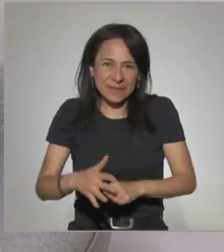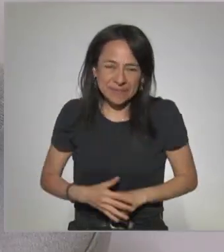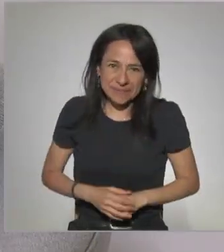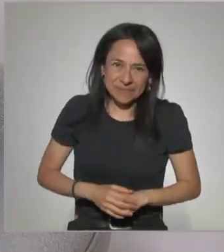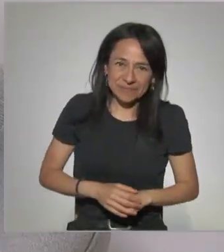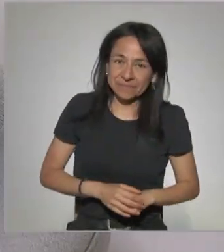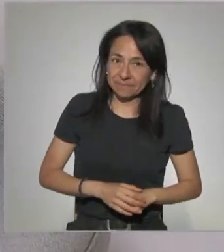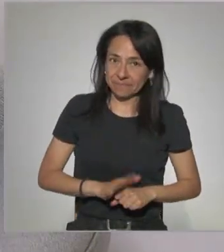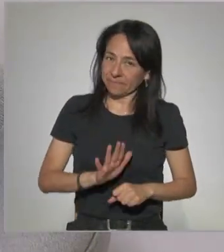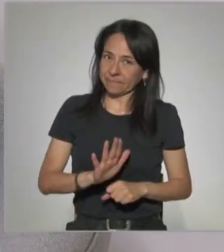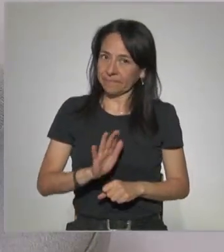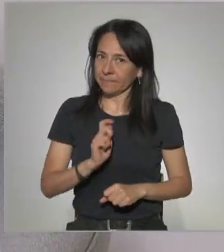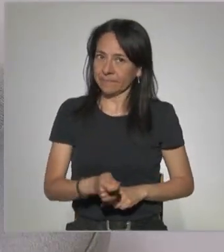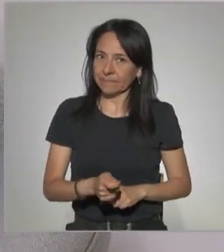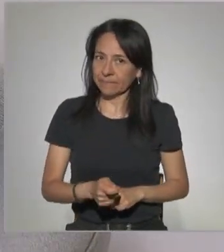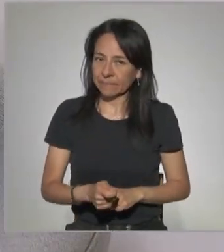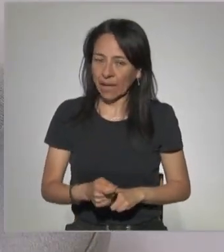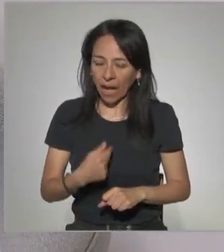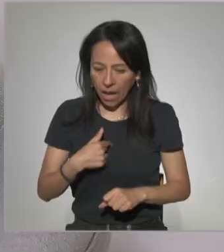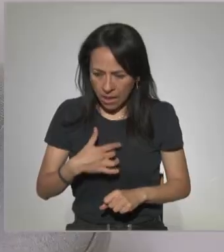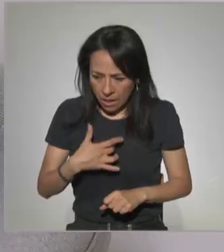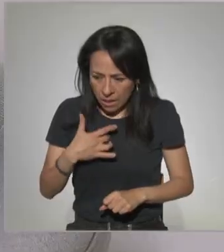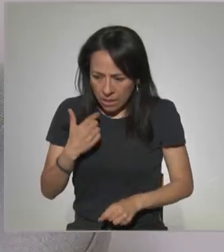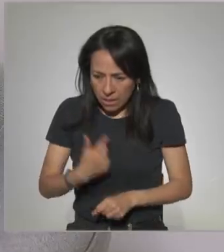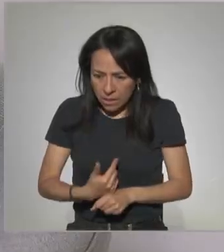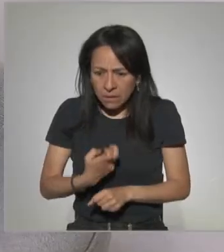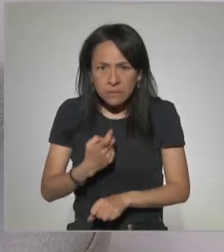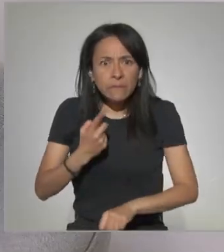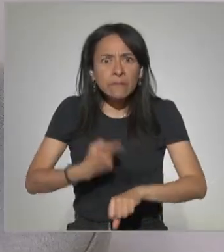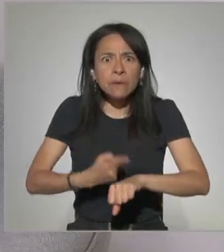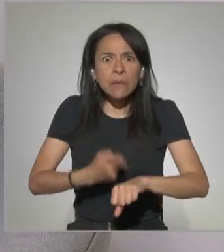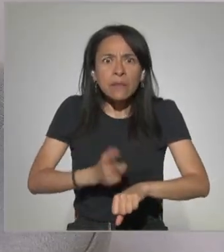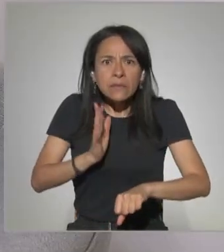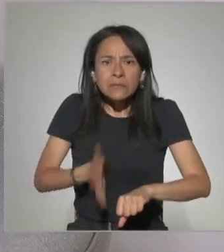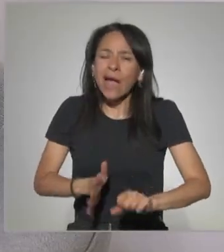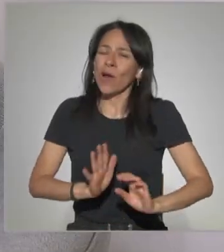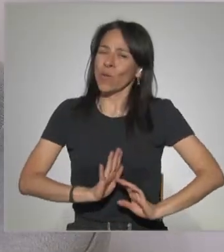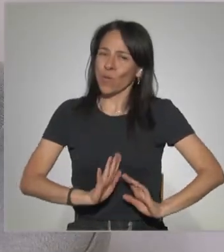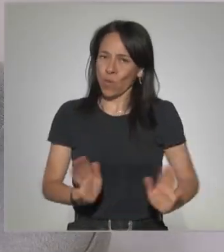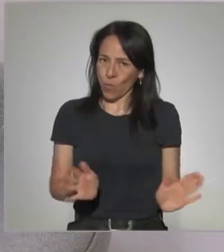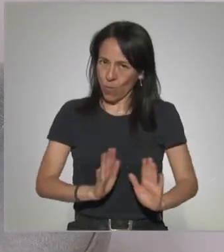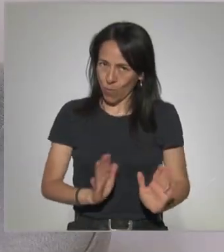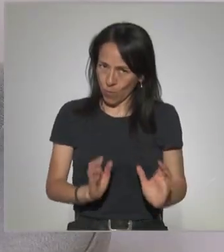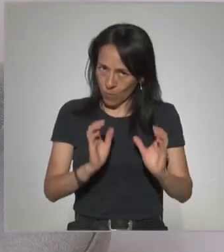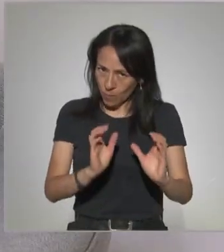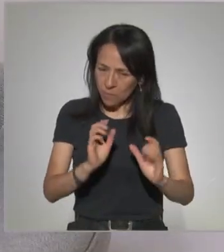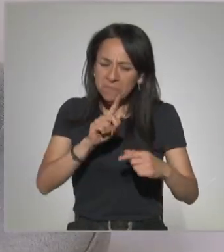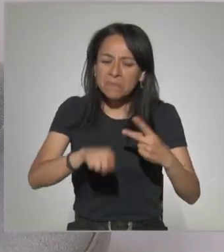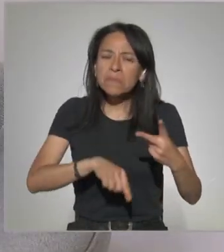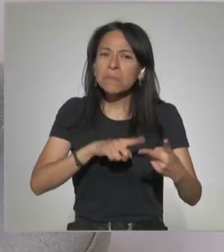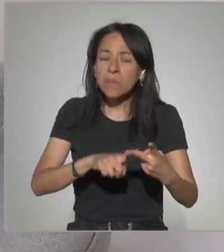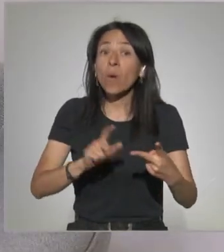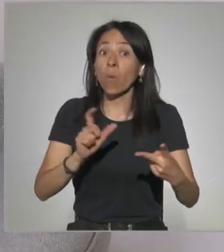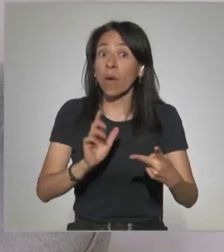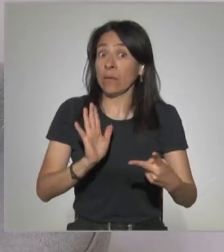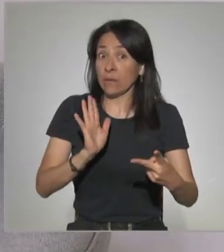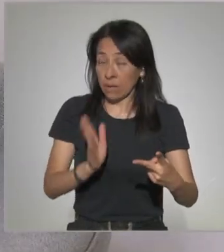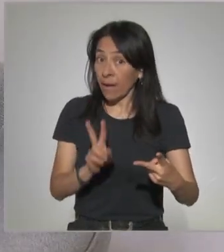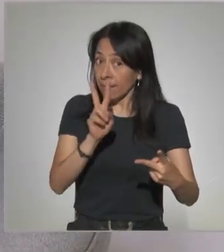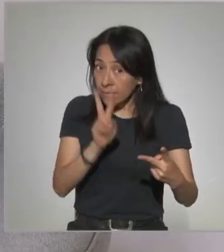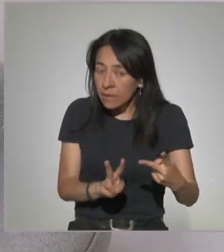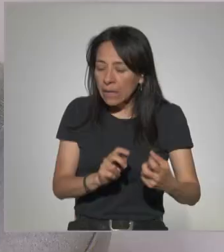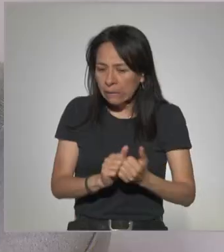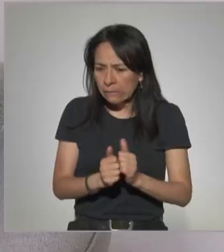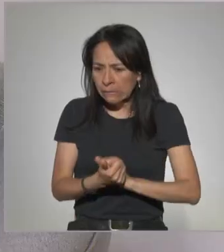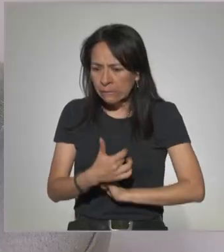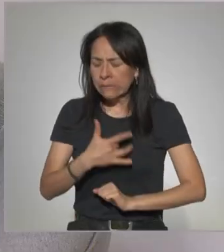uno, no hacer patológico lo que no lo es, ¿no? Pero otro, también poder identificar cuando sí ya hay una patología, ¿no? Y yo